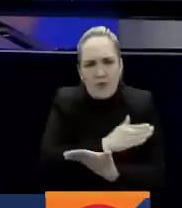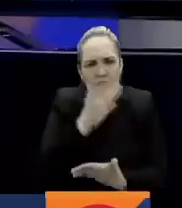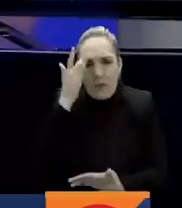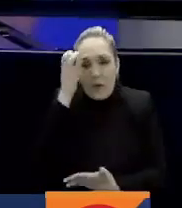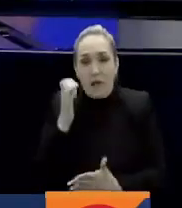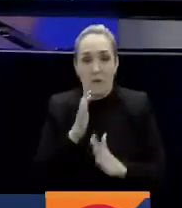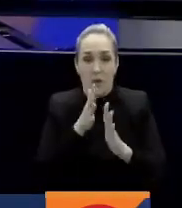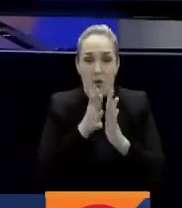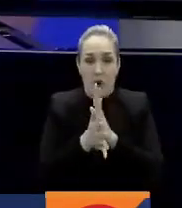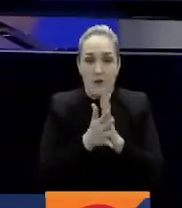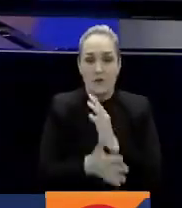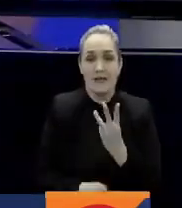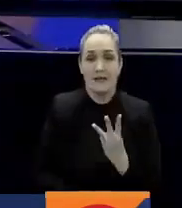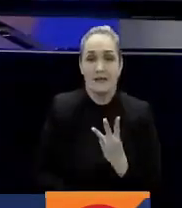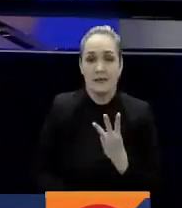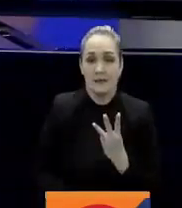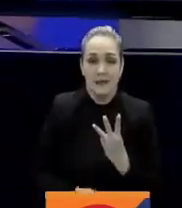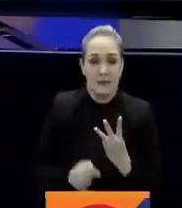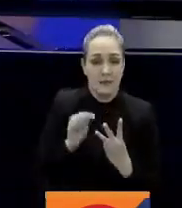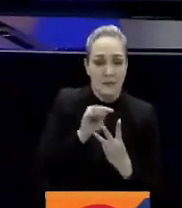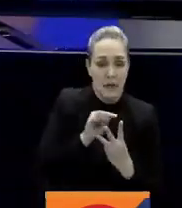Pues son solo 3 notas.